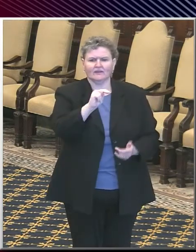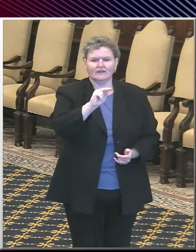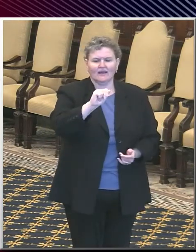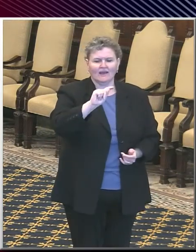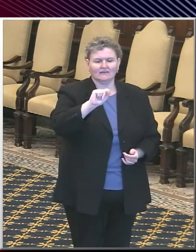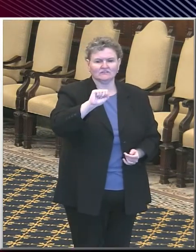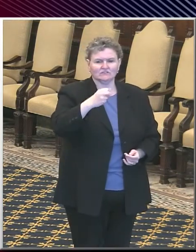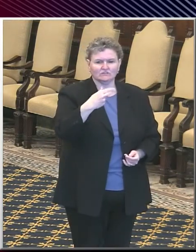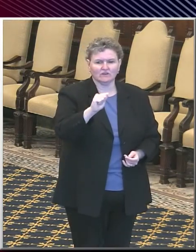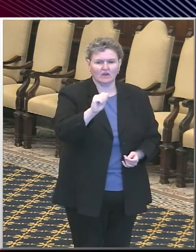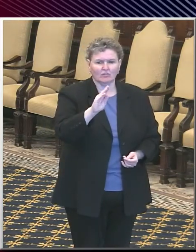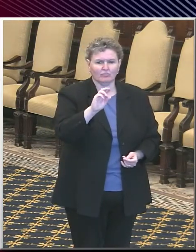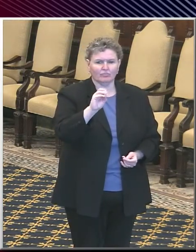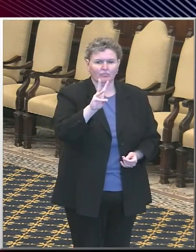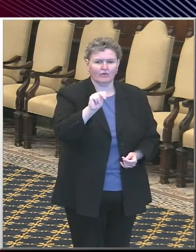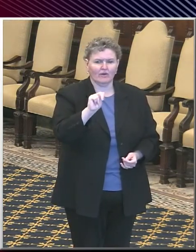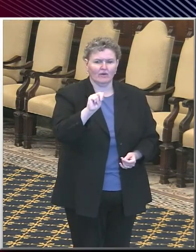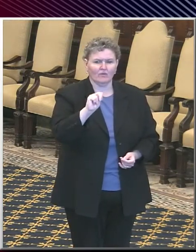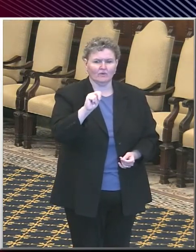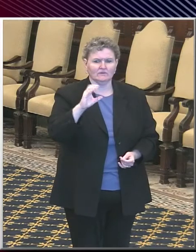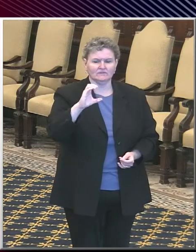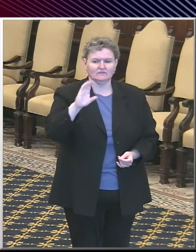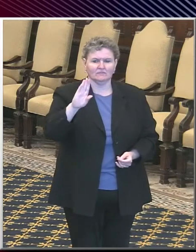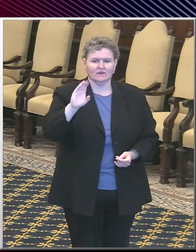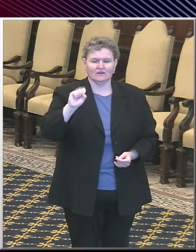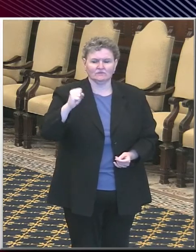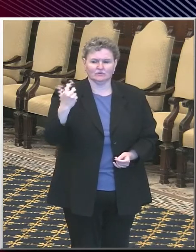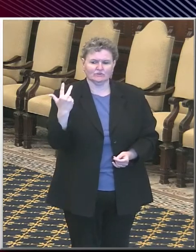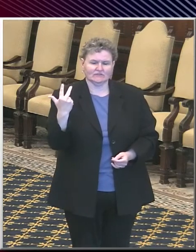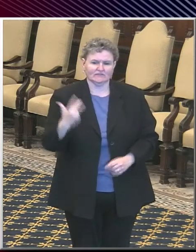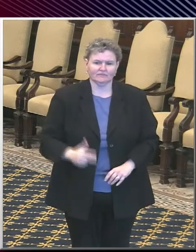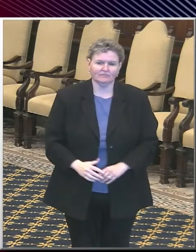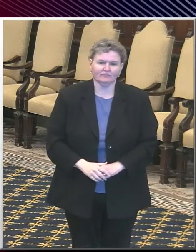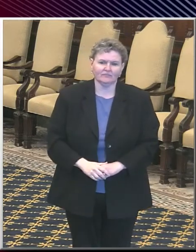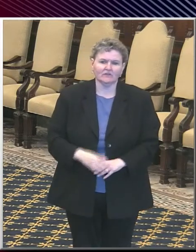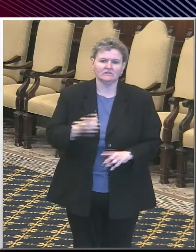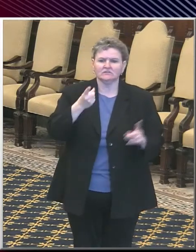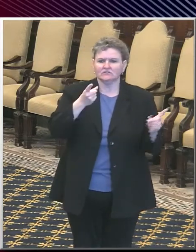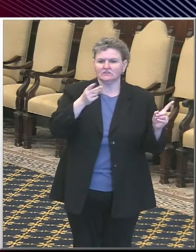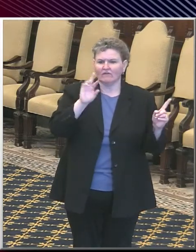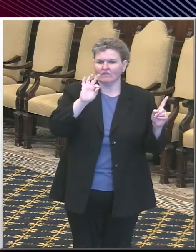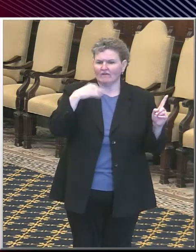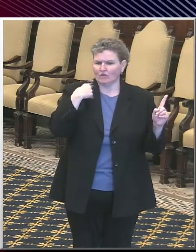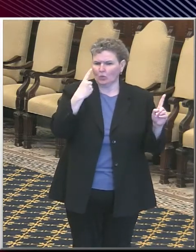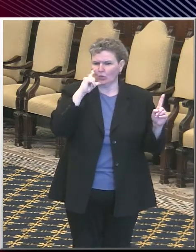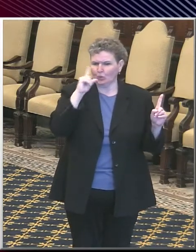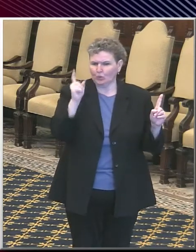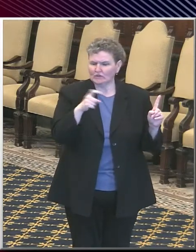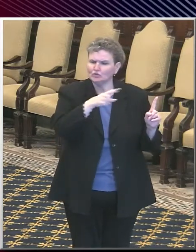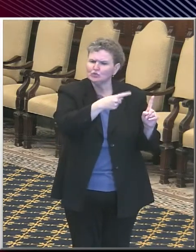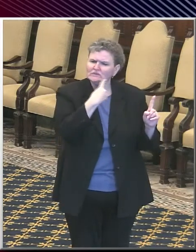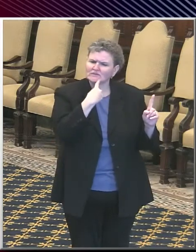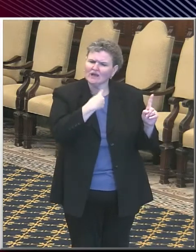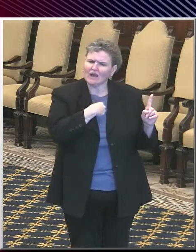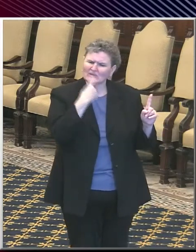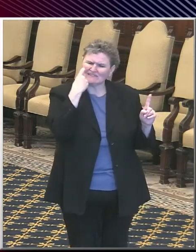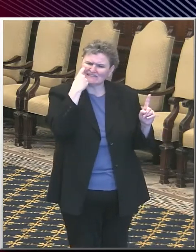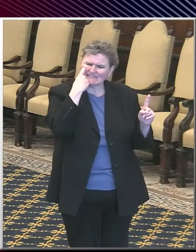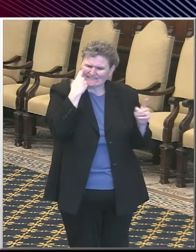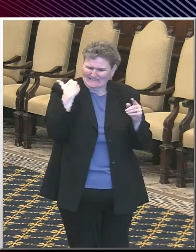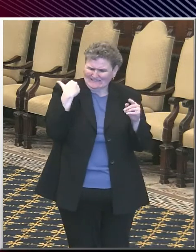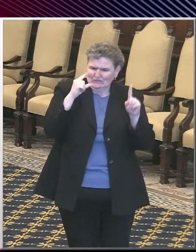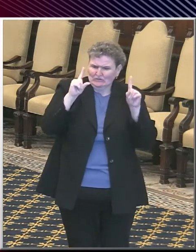dado caso, ¿cómo ellos están contactando con esas personas que son desplazadas y no tienen un celular para que lo